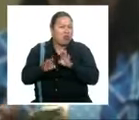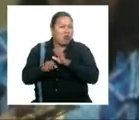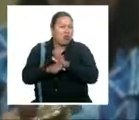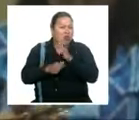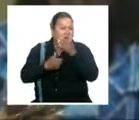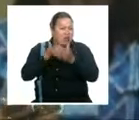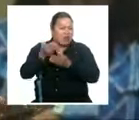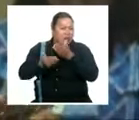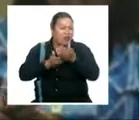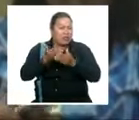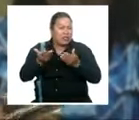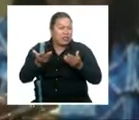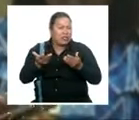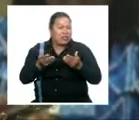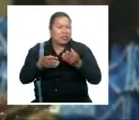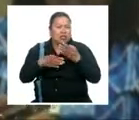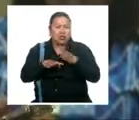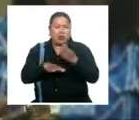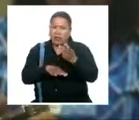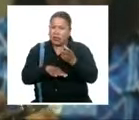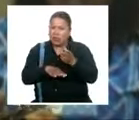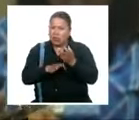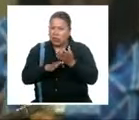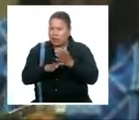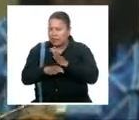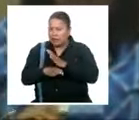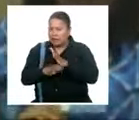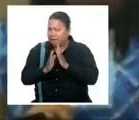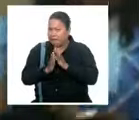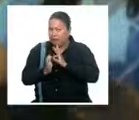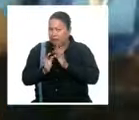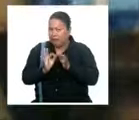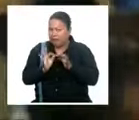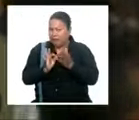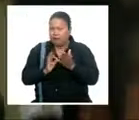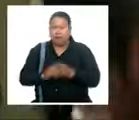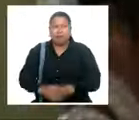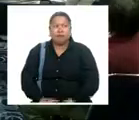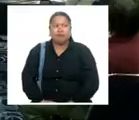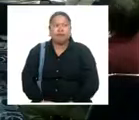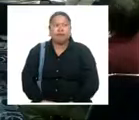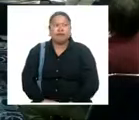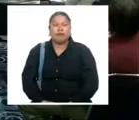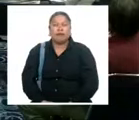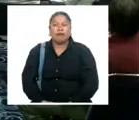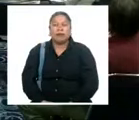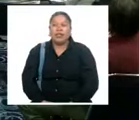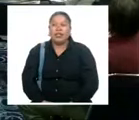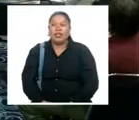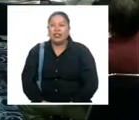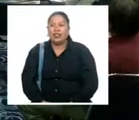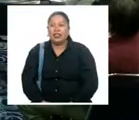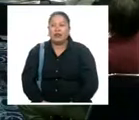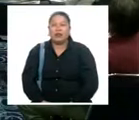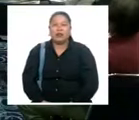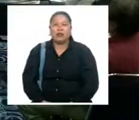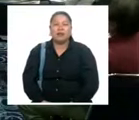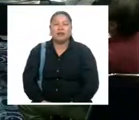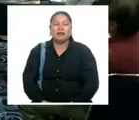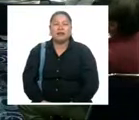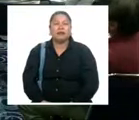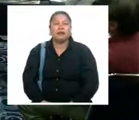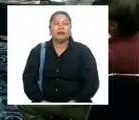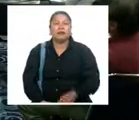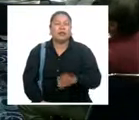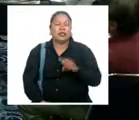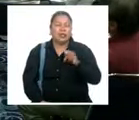tuvieron con respecto a esta situación que se presentó, por favor. Gracias. Muchas gracias. Miren, no es solamente